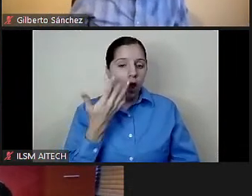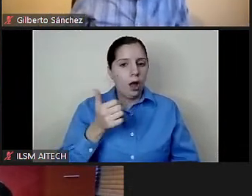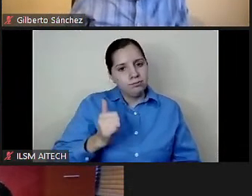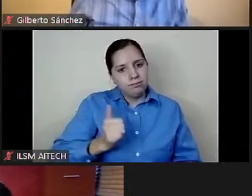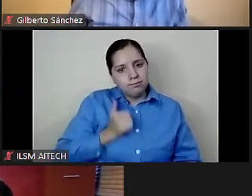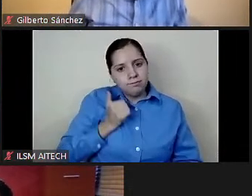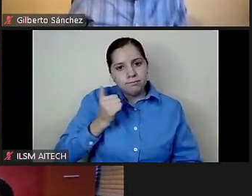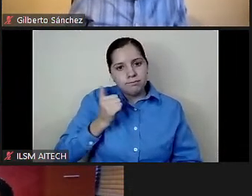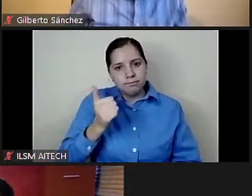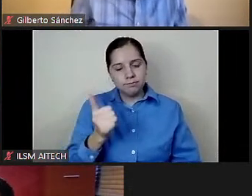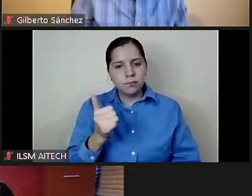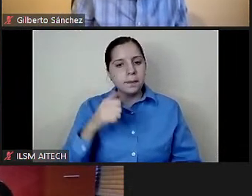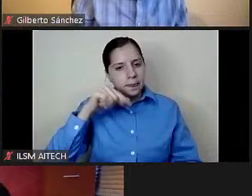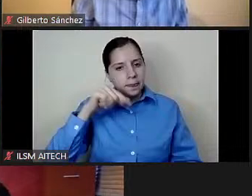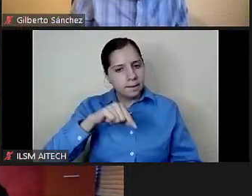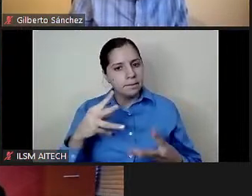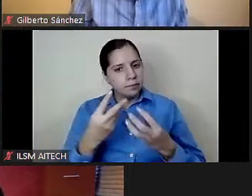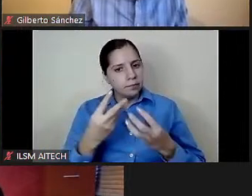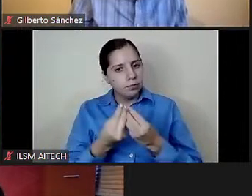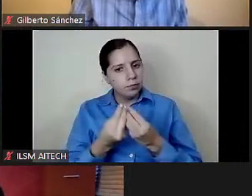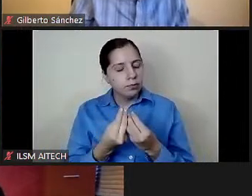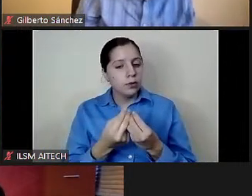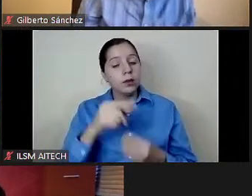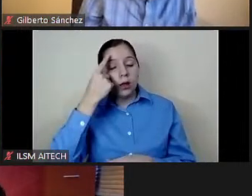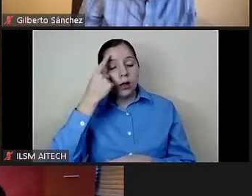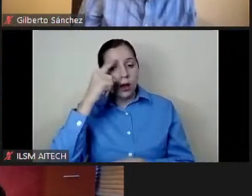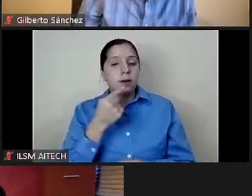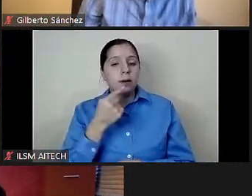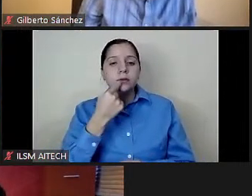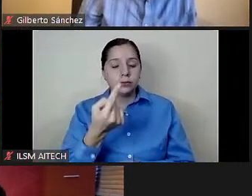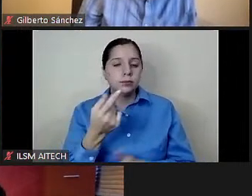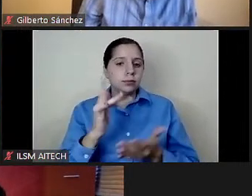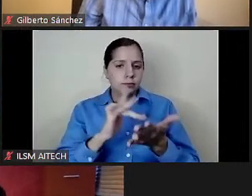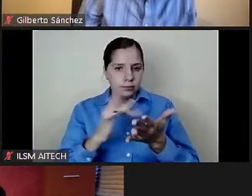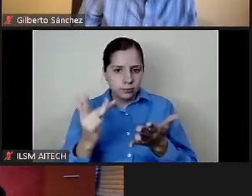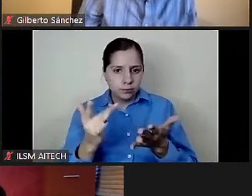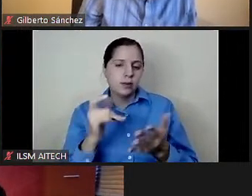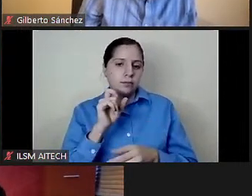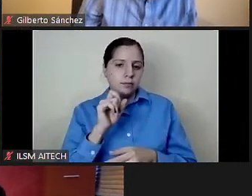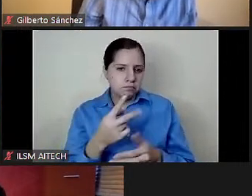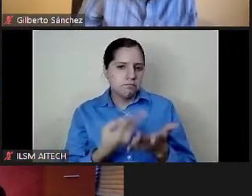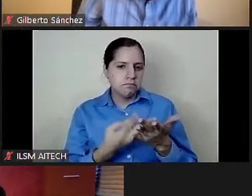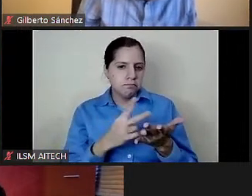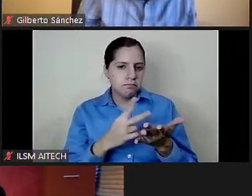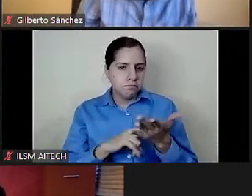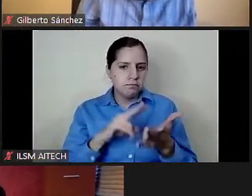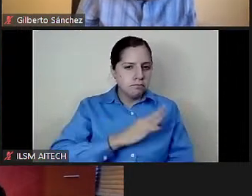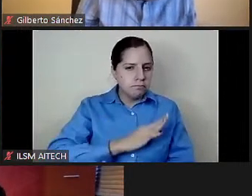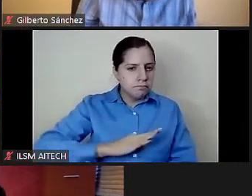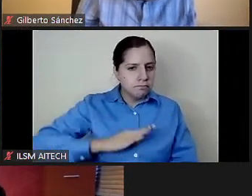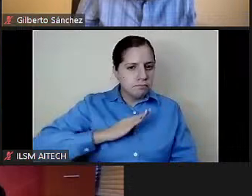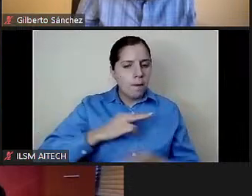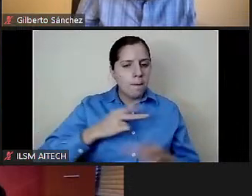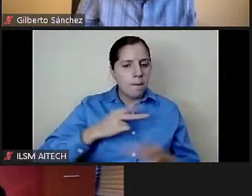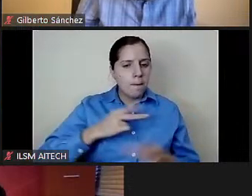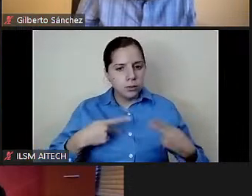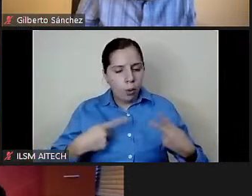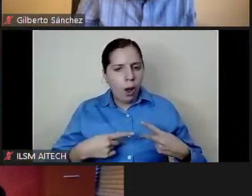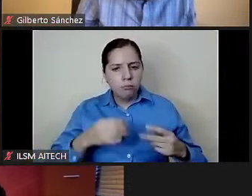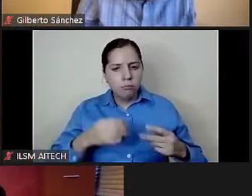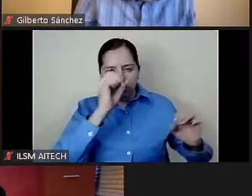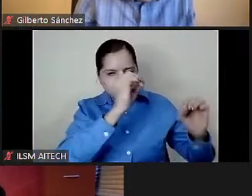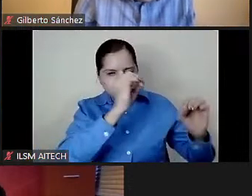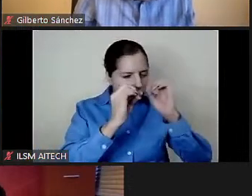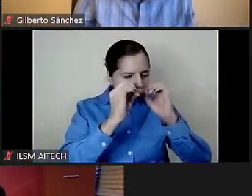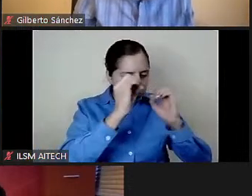para agradecer y felicitar a quienes participaron como observadoras, observadores electorales en